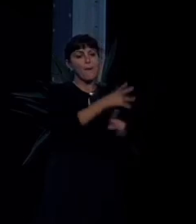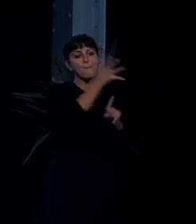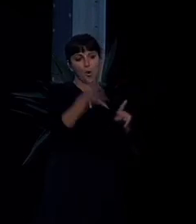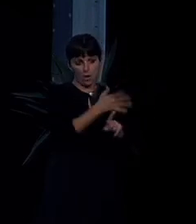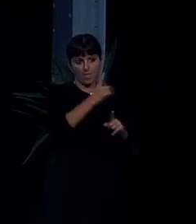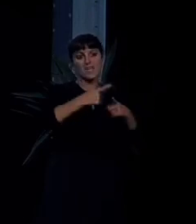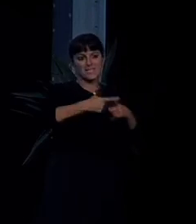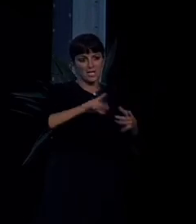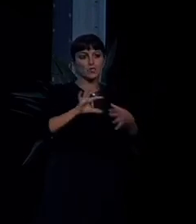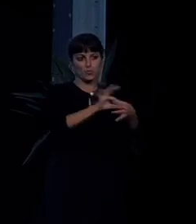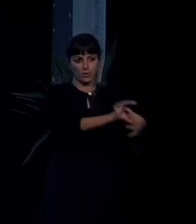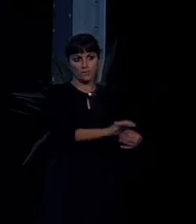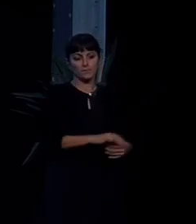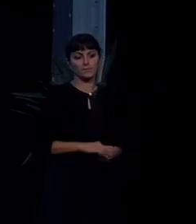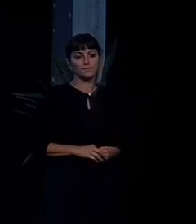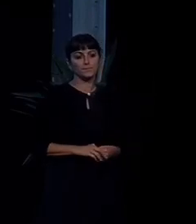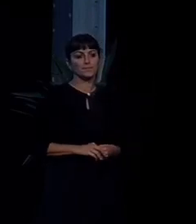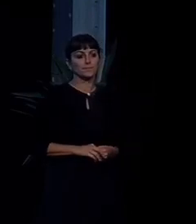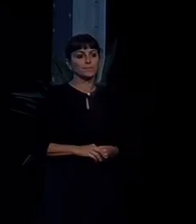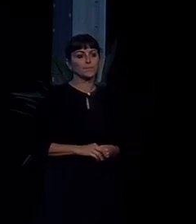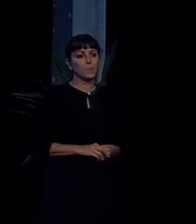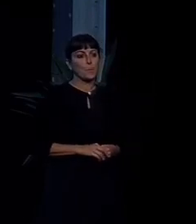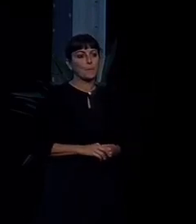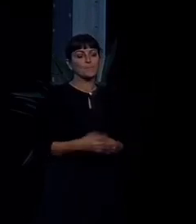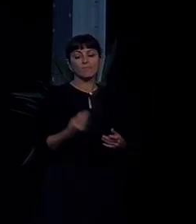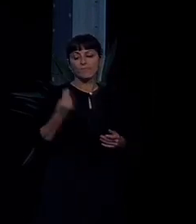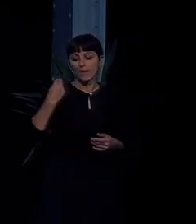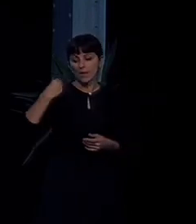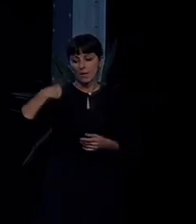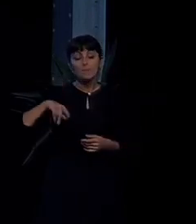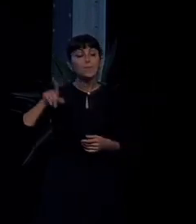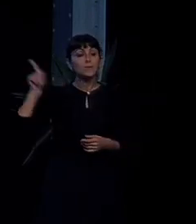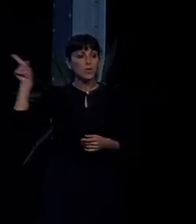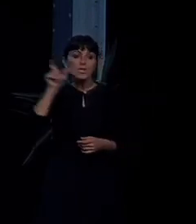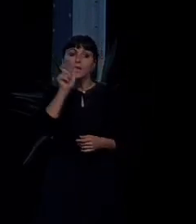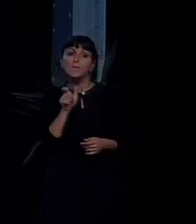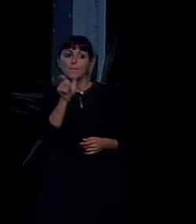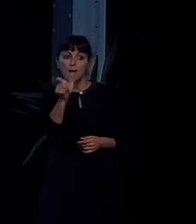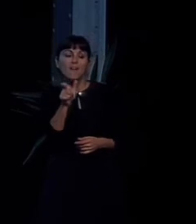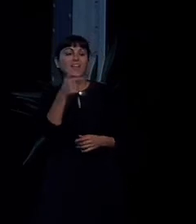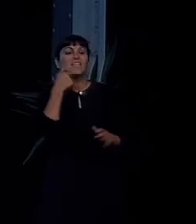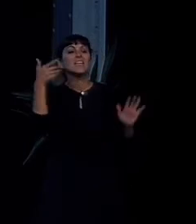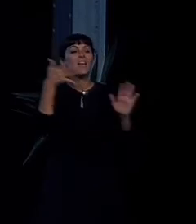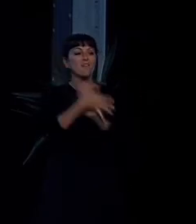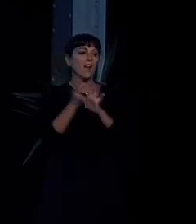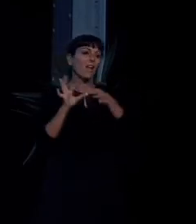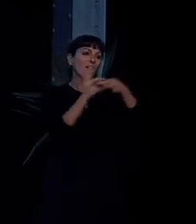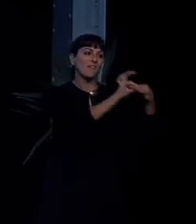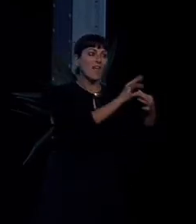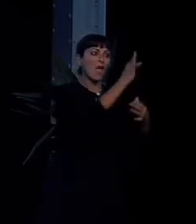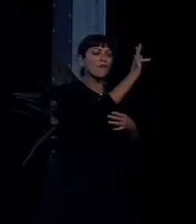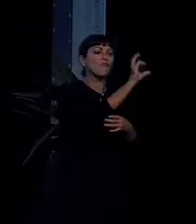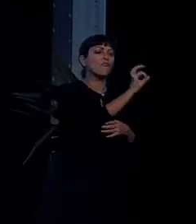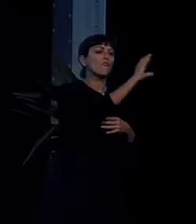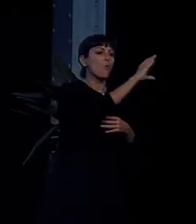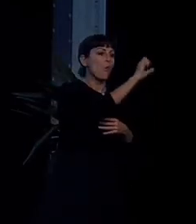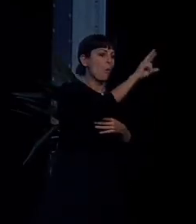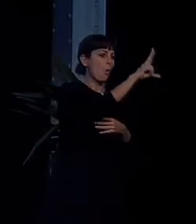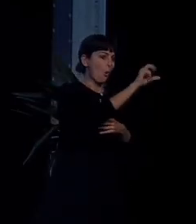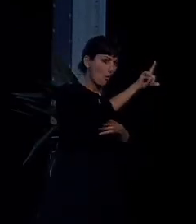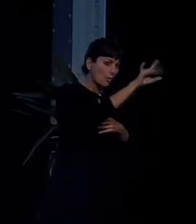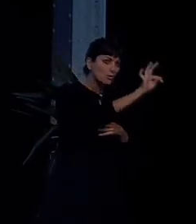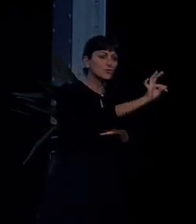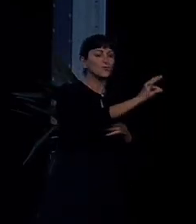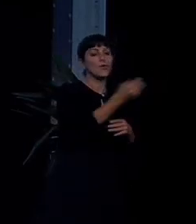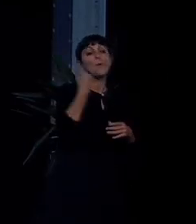textos prescriptivos, en este sentido, es un concepto de Foucault que es, digamos, ampliar un poco la noción de representación, ¿no? Para